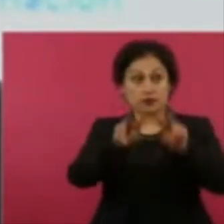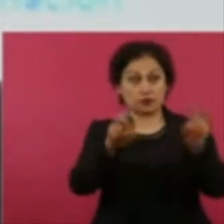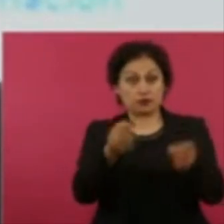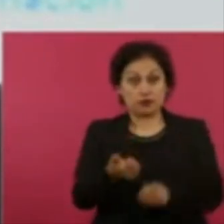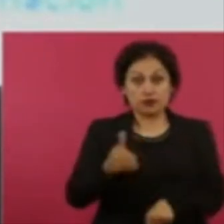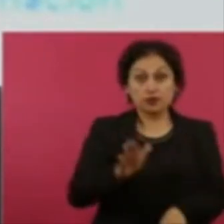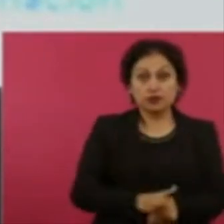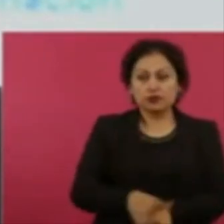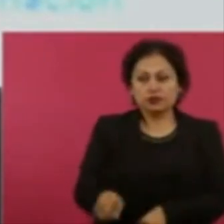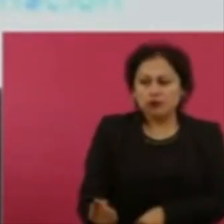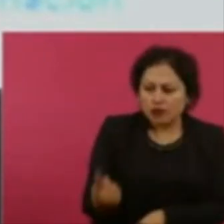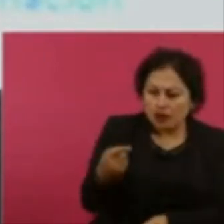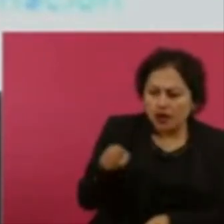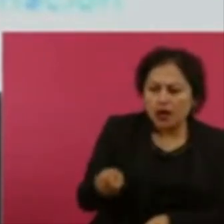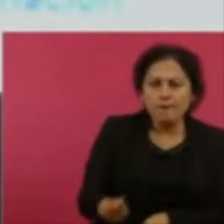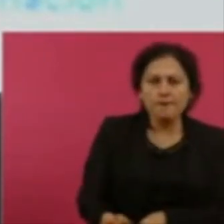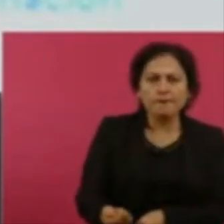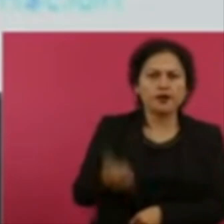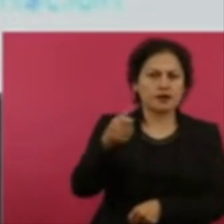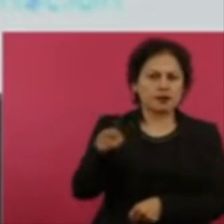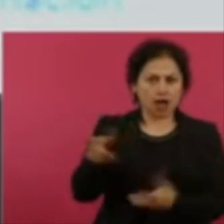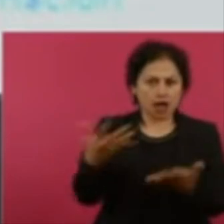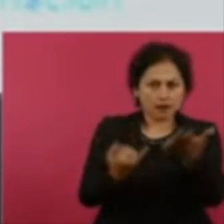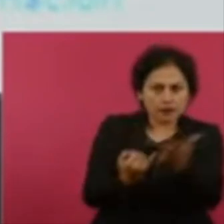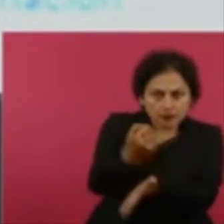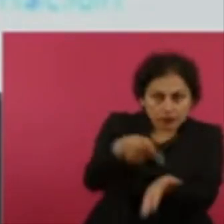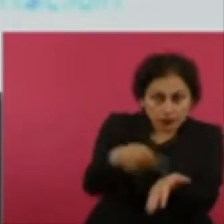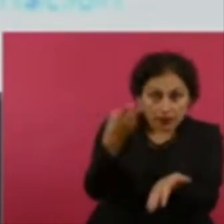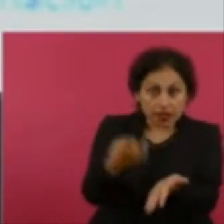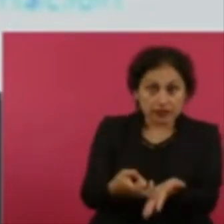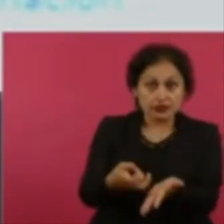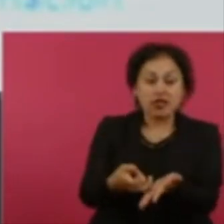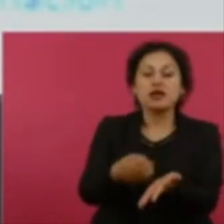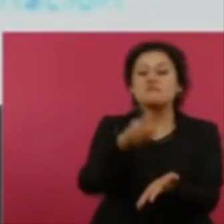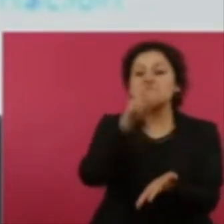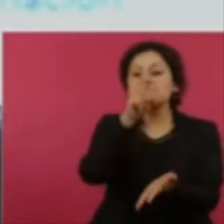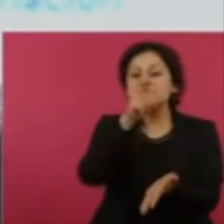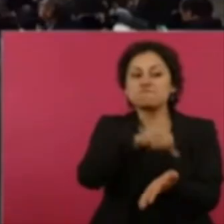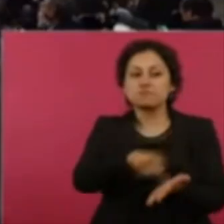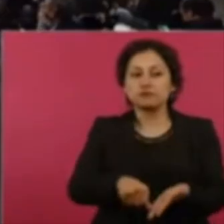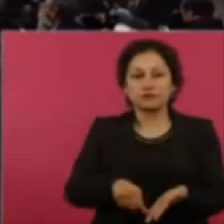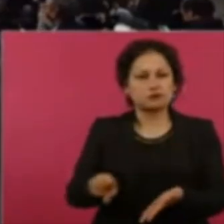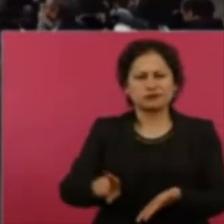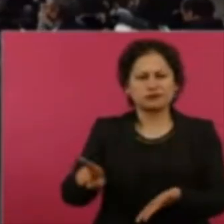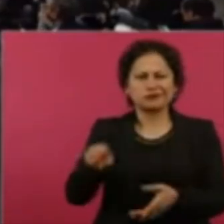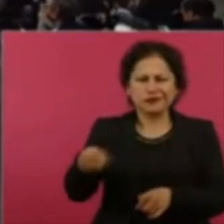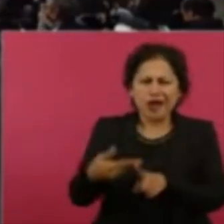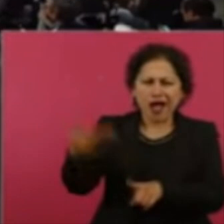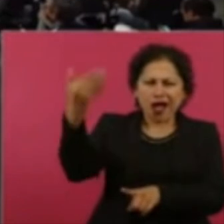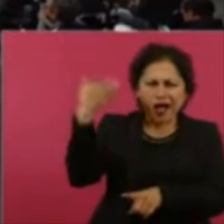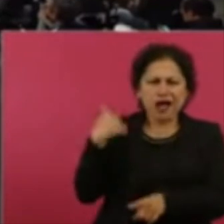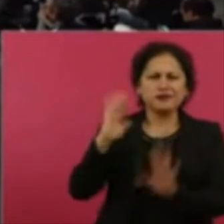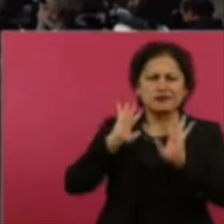vez que toma estas decisiones para efectos de suspensiones. Tiene algunos antecedentes,